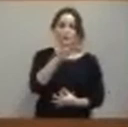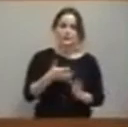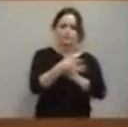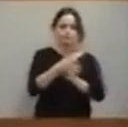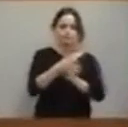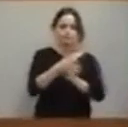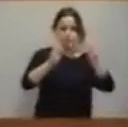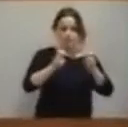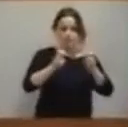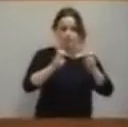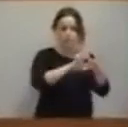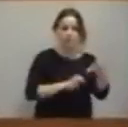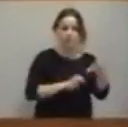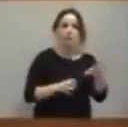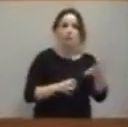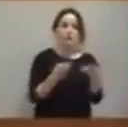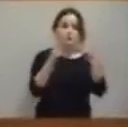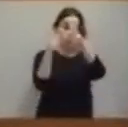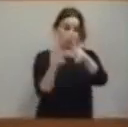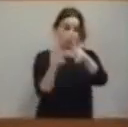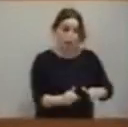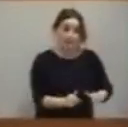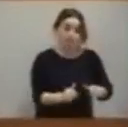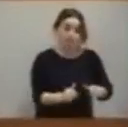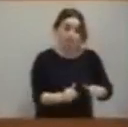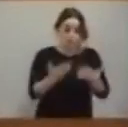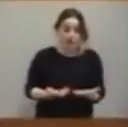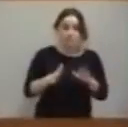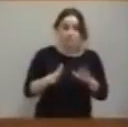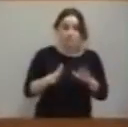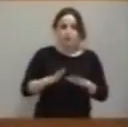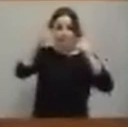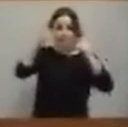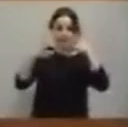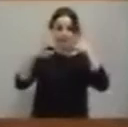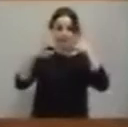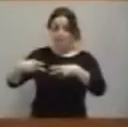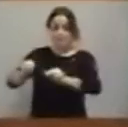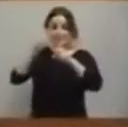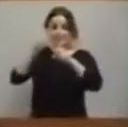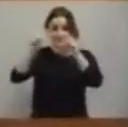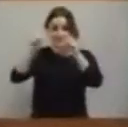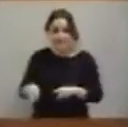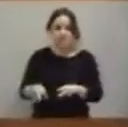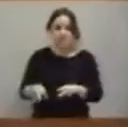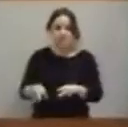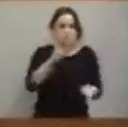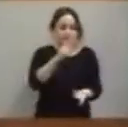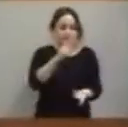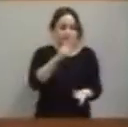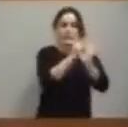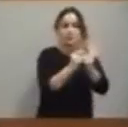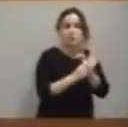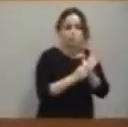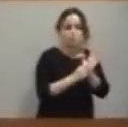un informe con las cuentas a fecha de hoy, sin cerrar el ejercicio sin saber qué datos fiables, contrastados y